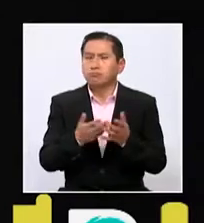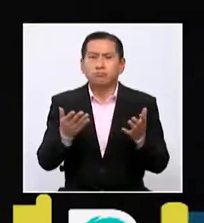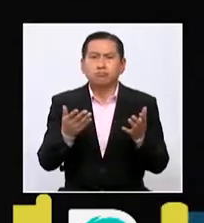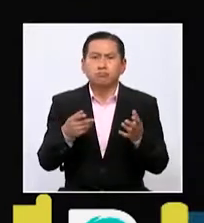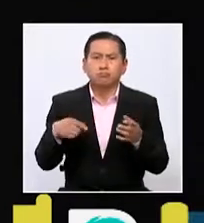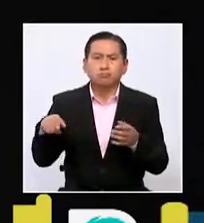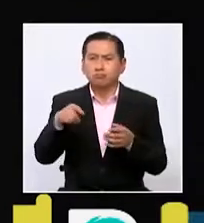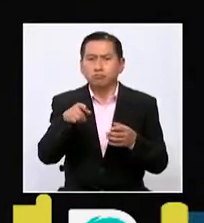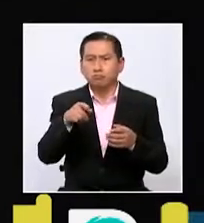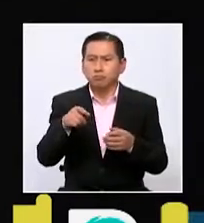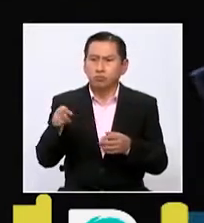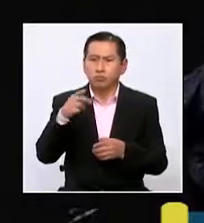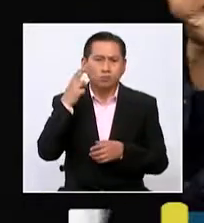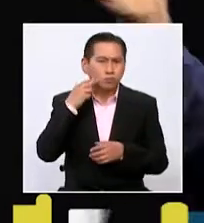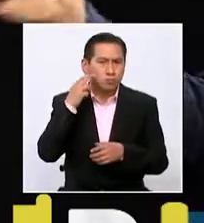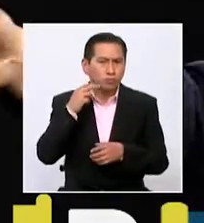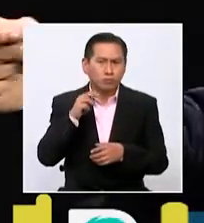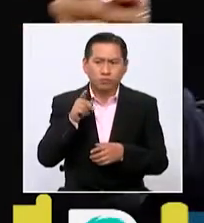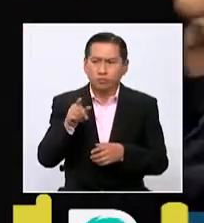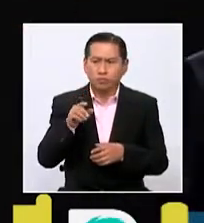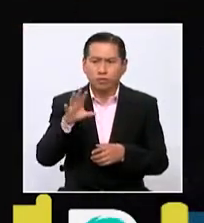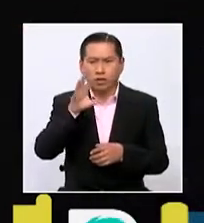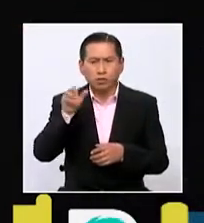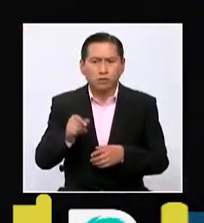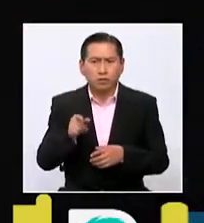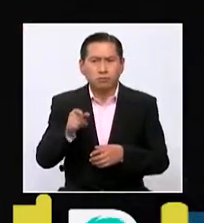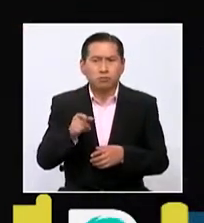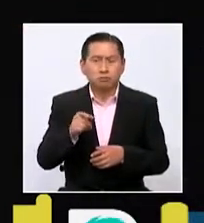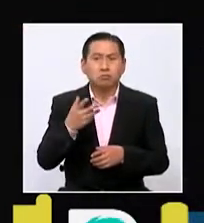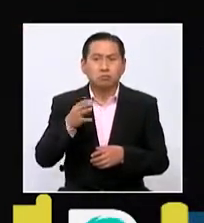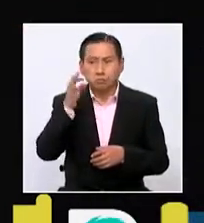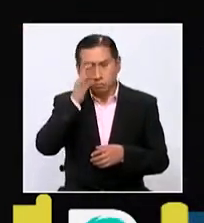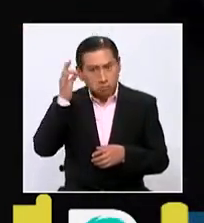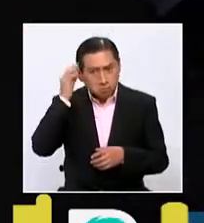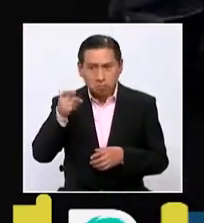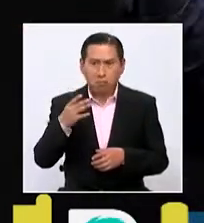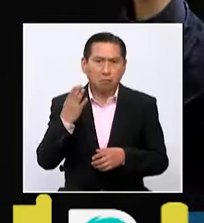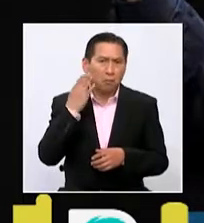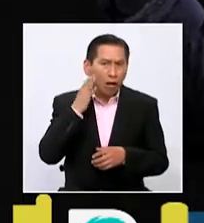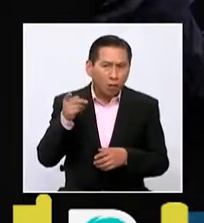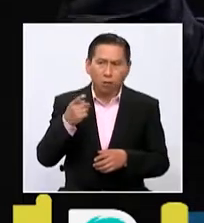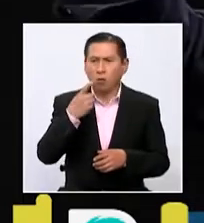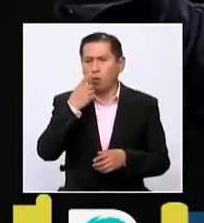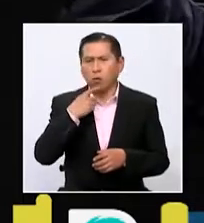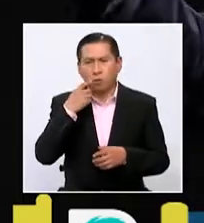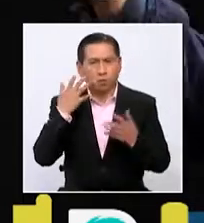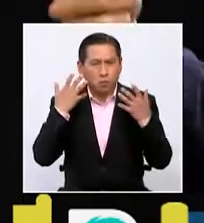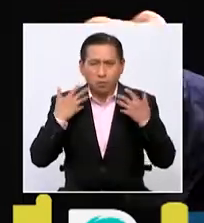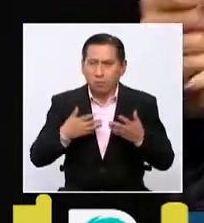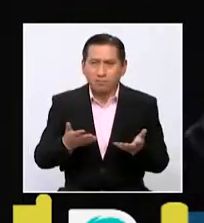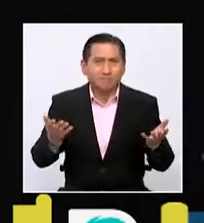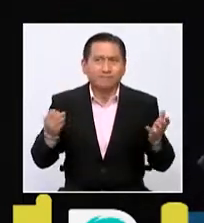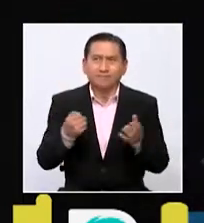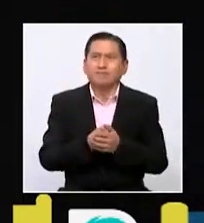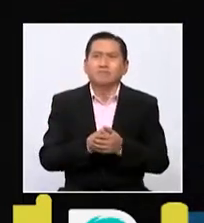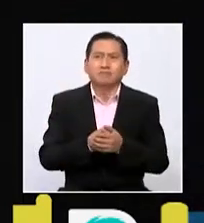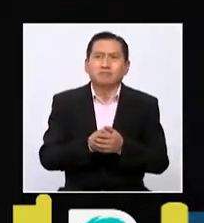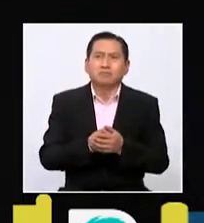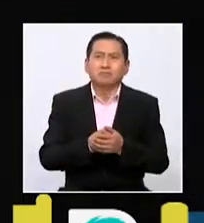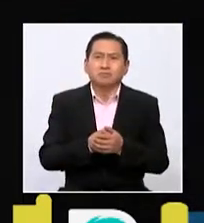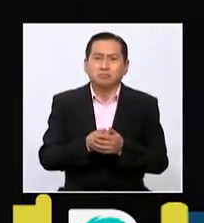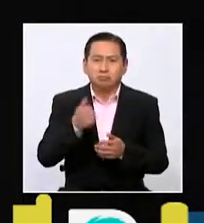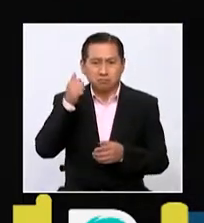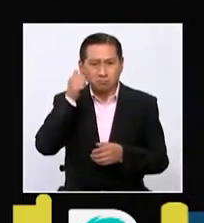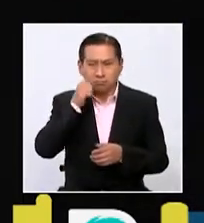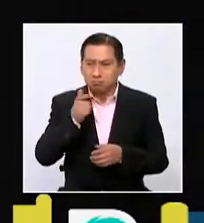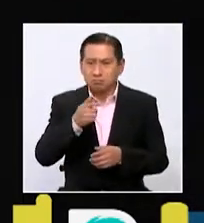Los afroamericanos, los indígenas, los blancos, los rojos, las lesbianas,